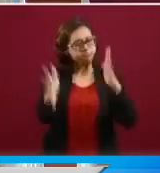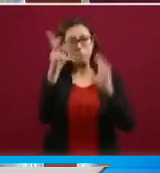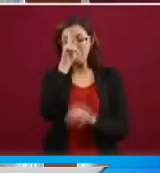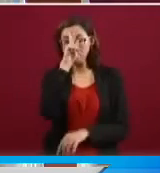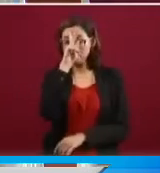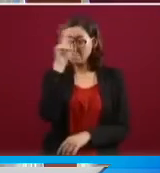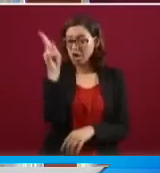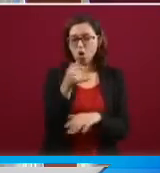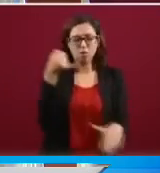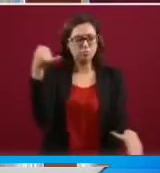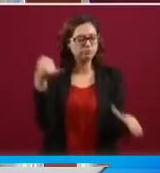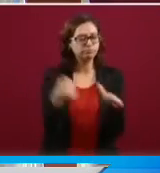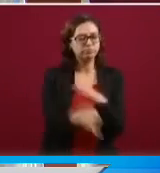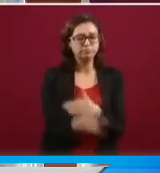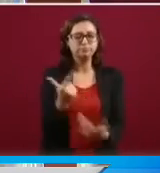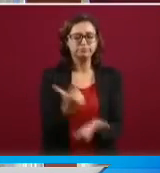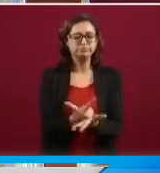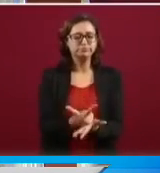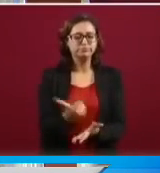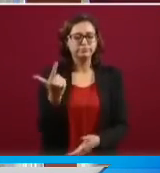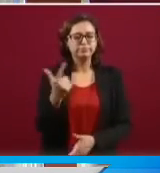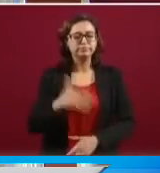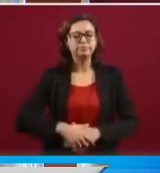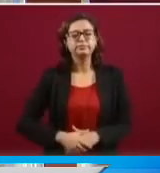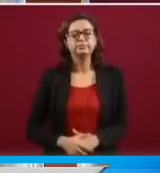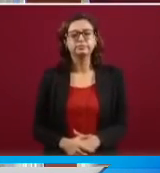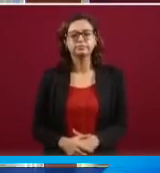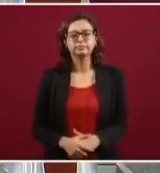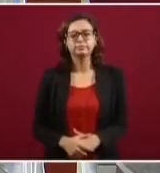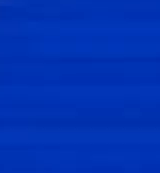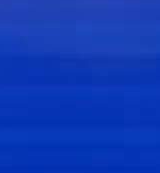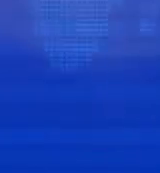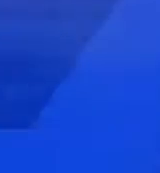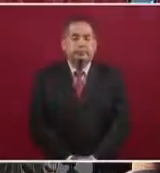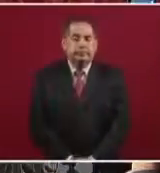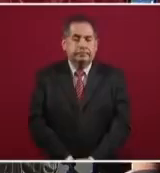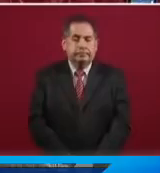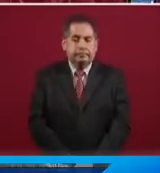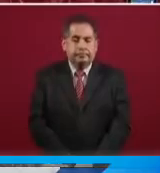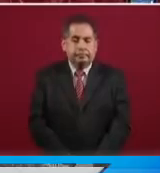corrupción y la inseguridad en el país, respetando siempre los derechos humanos.